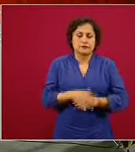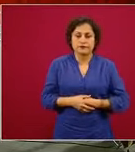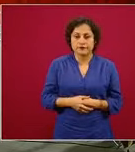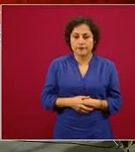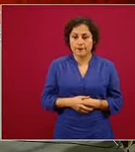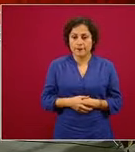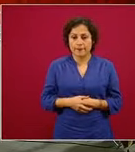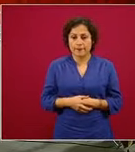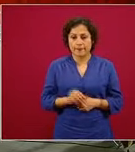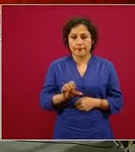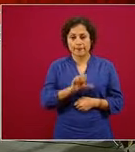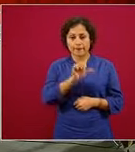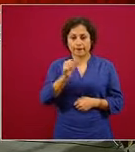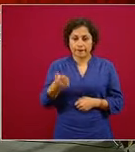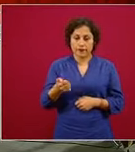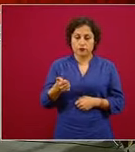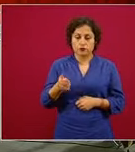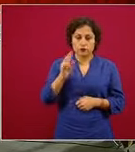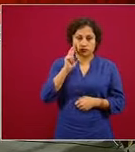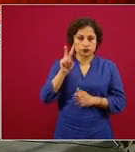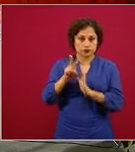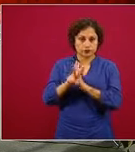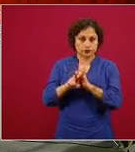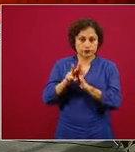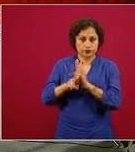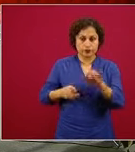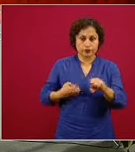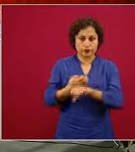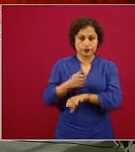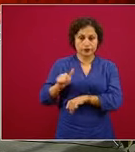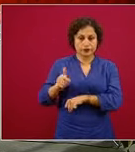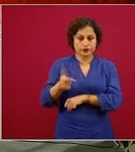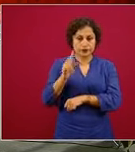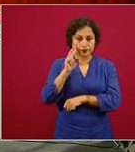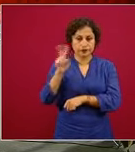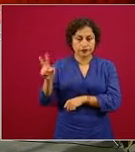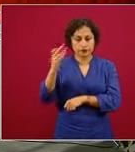diapositiva, que es precisamente la animación del estado de Guanajuato.